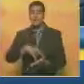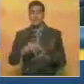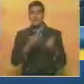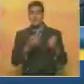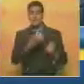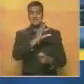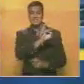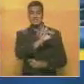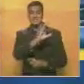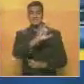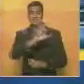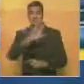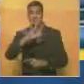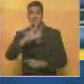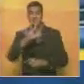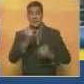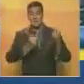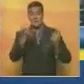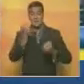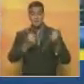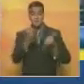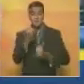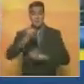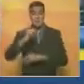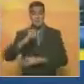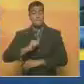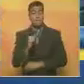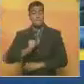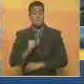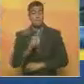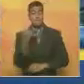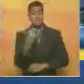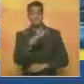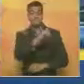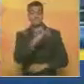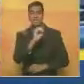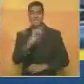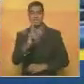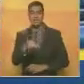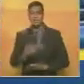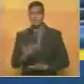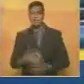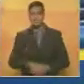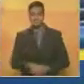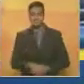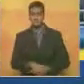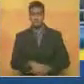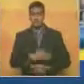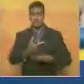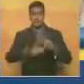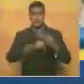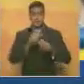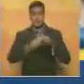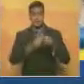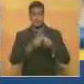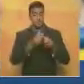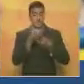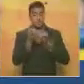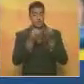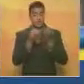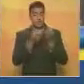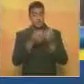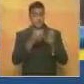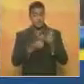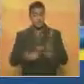requieran 753 patrullas y hay 102 operativas, nada más. La precandidata presidencial realizó estas declaraciones durante un recorrido por